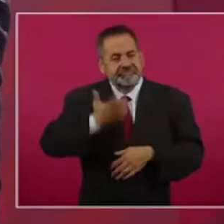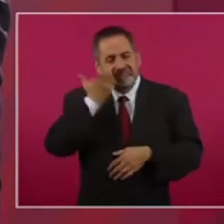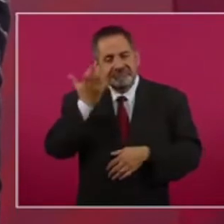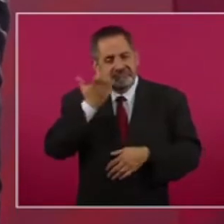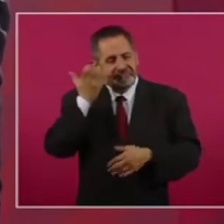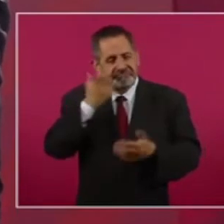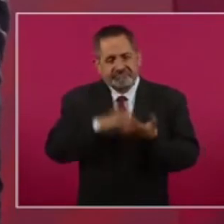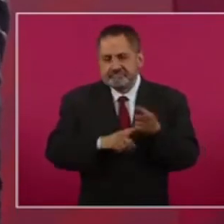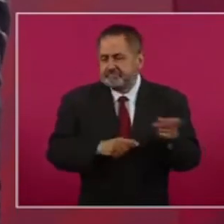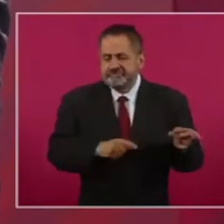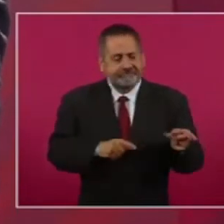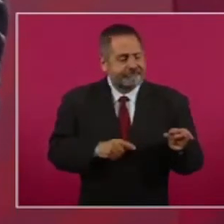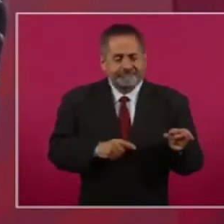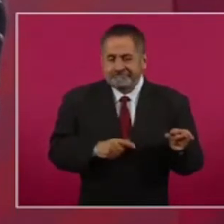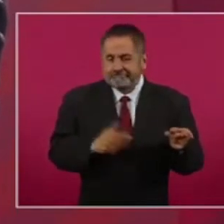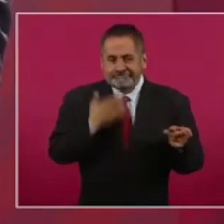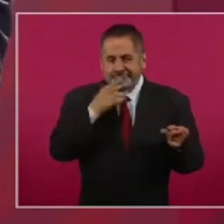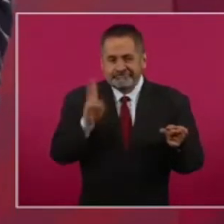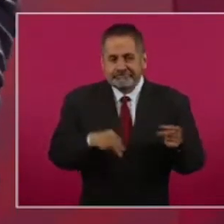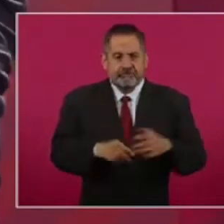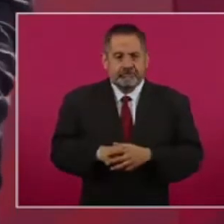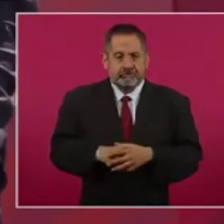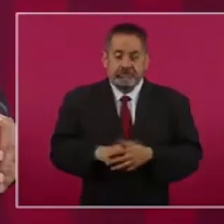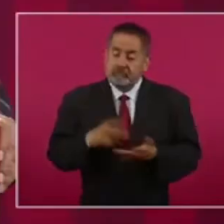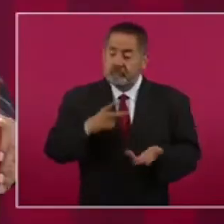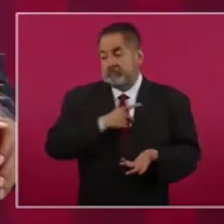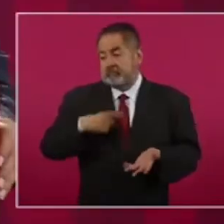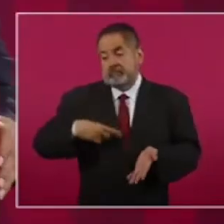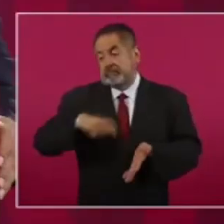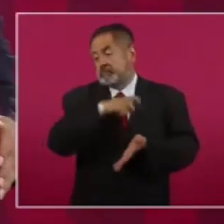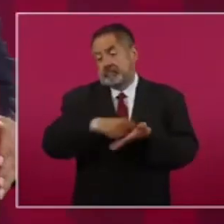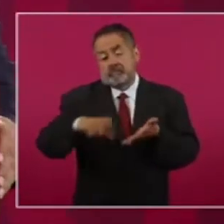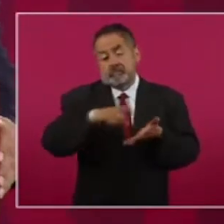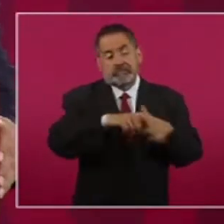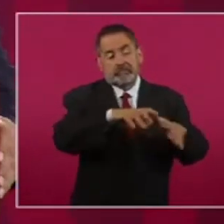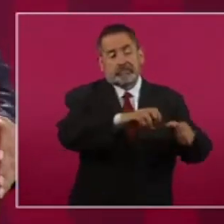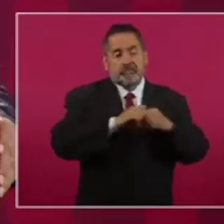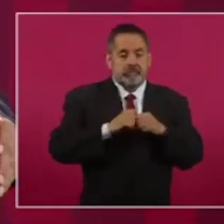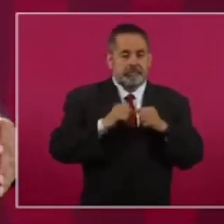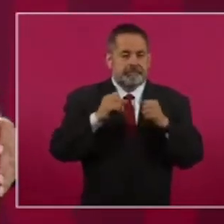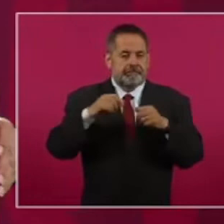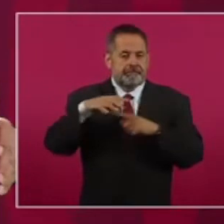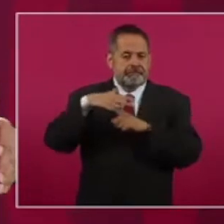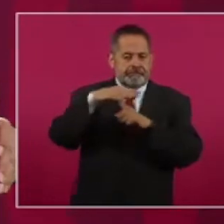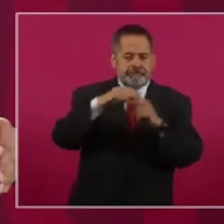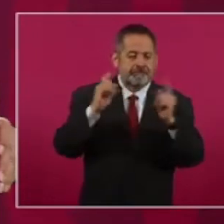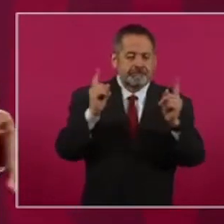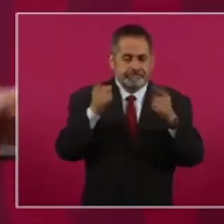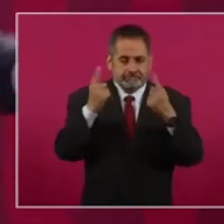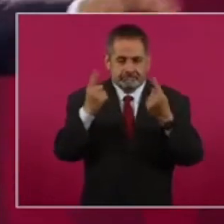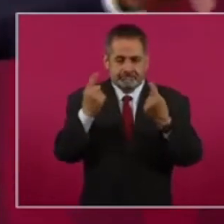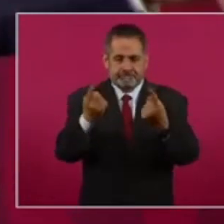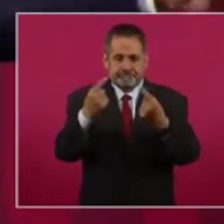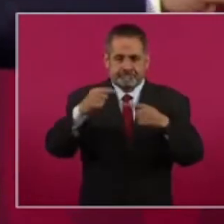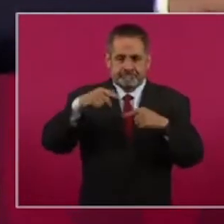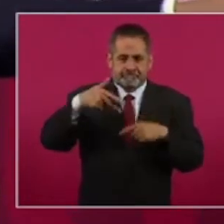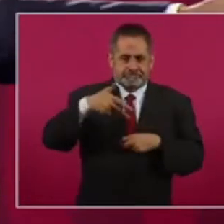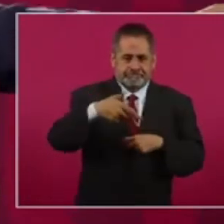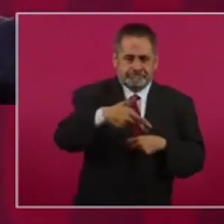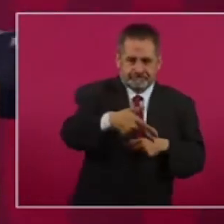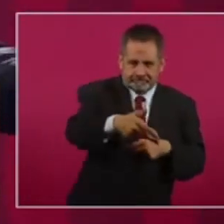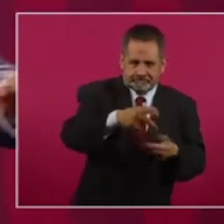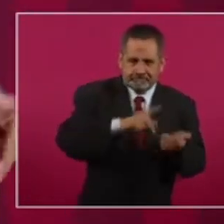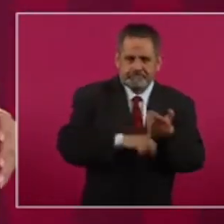el robo. Y había que comprar drones y cámaras, lo que pasaba con el